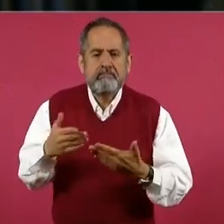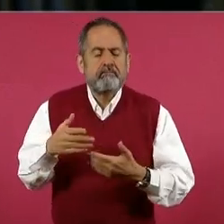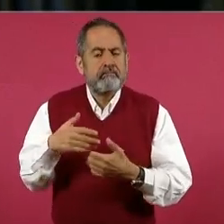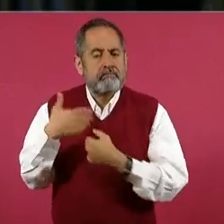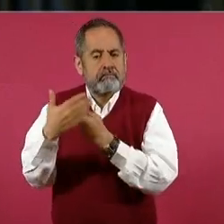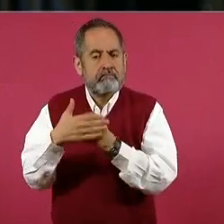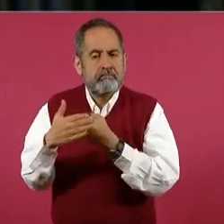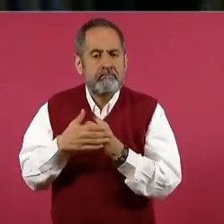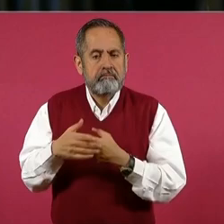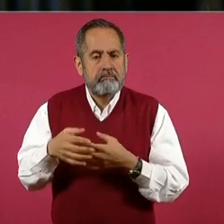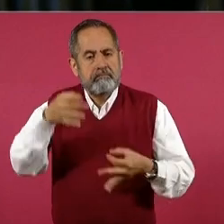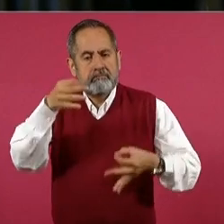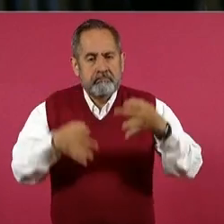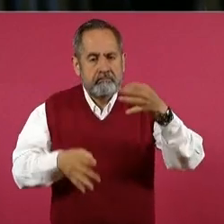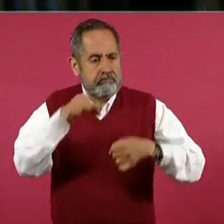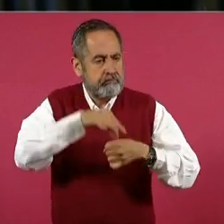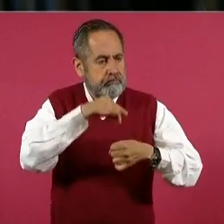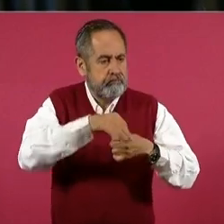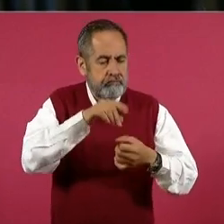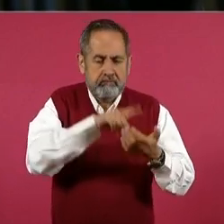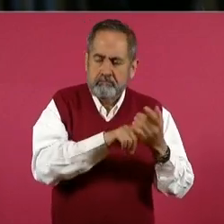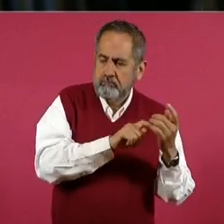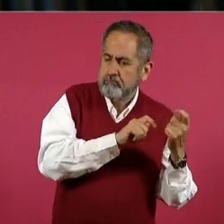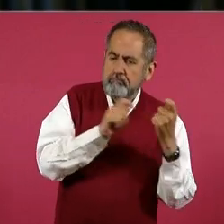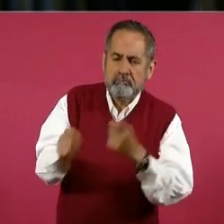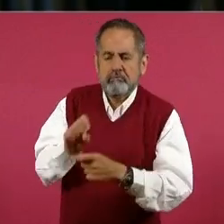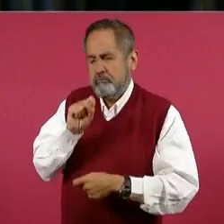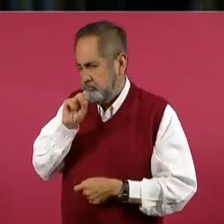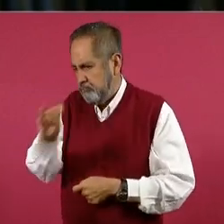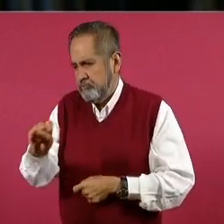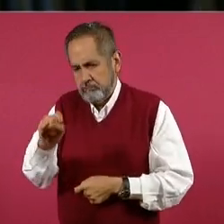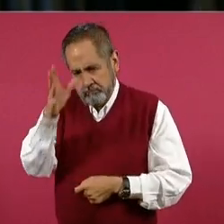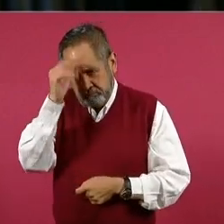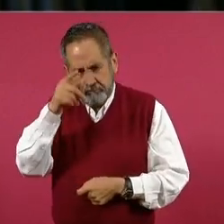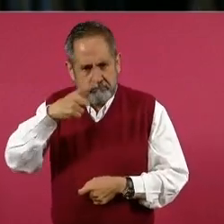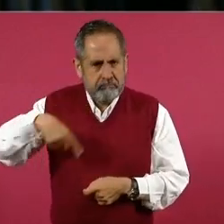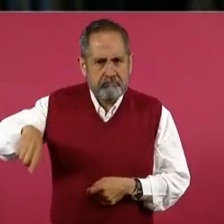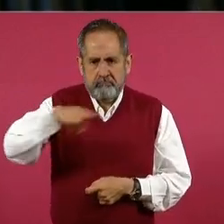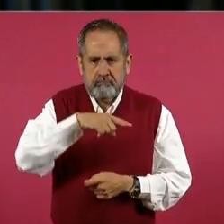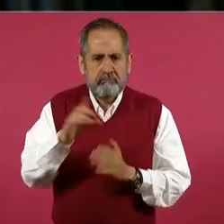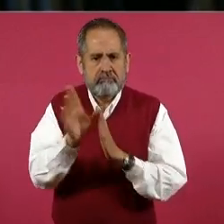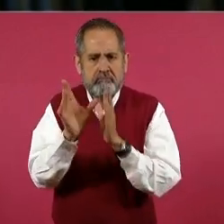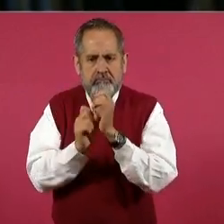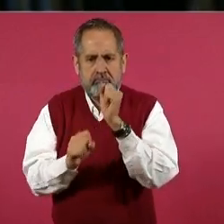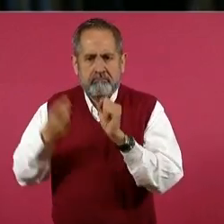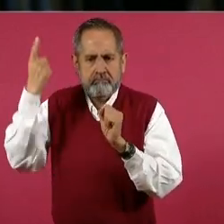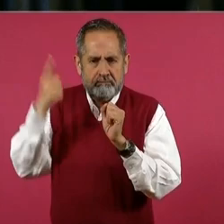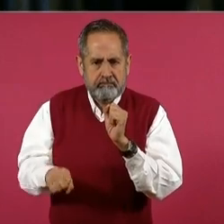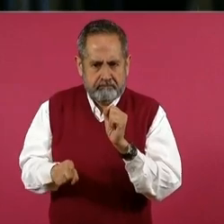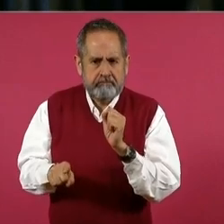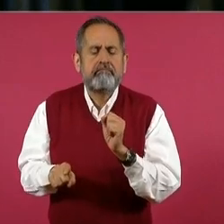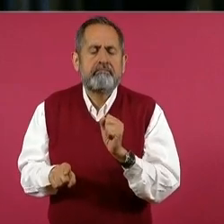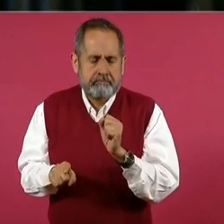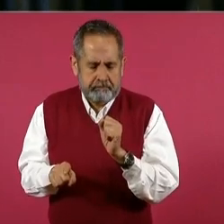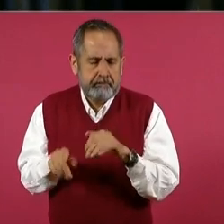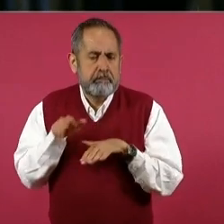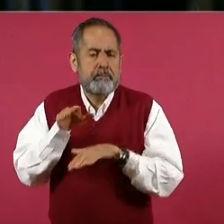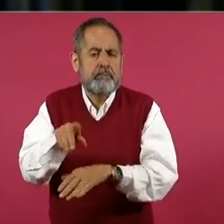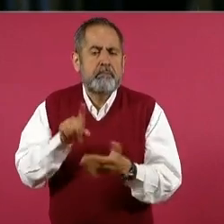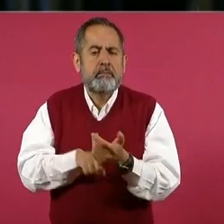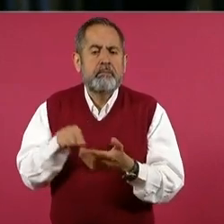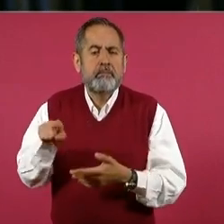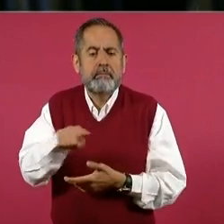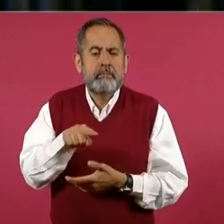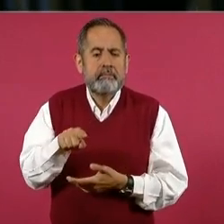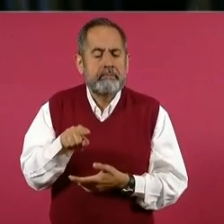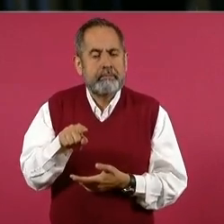Electoral va a emitir su fallo en favor de lo que mandata la Constitución en cuanto